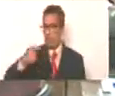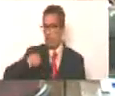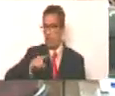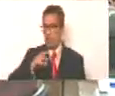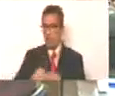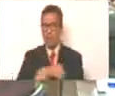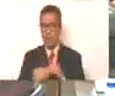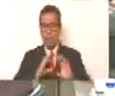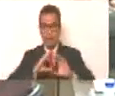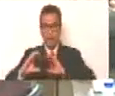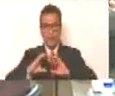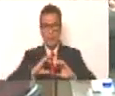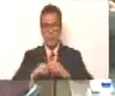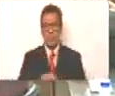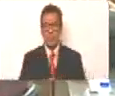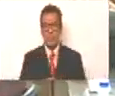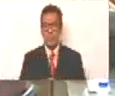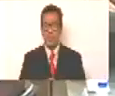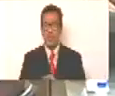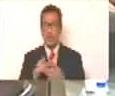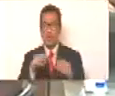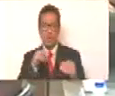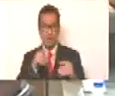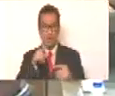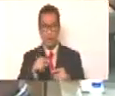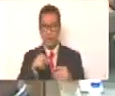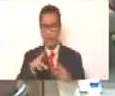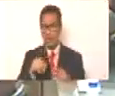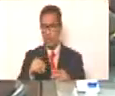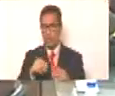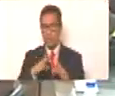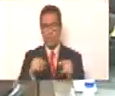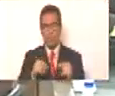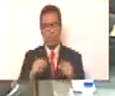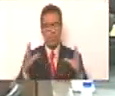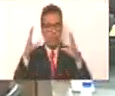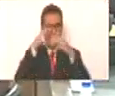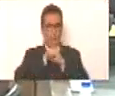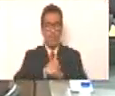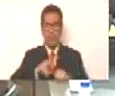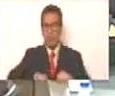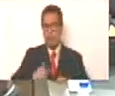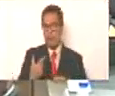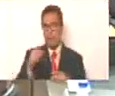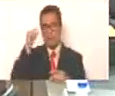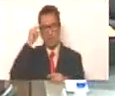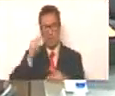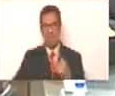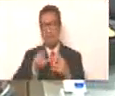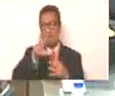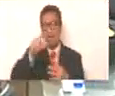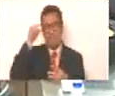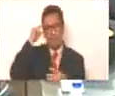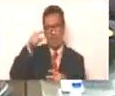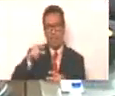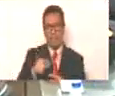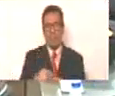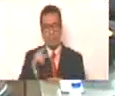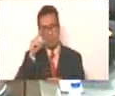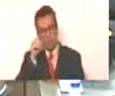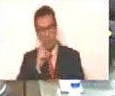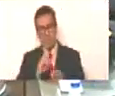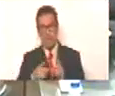comunicarnos, una manera de hablar. Podemos pasar toda la noche, podemos pasar 2 días, 3 días. Si nos da sueño, el que le da sueño